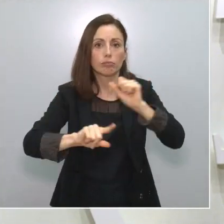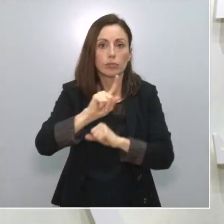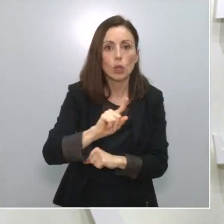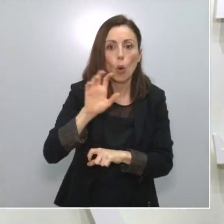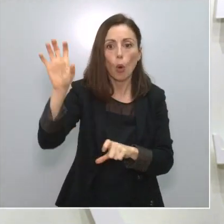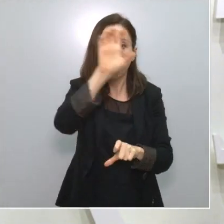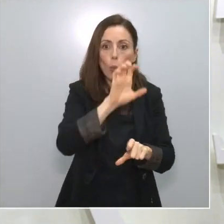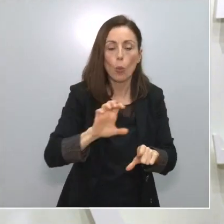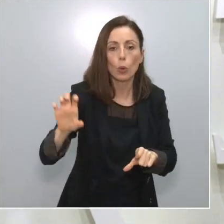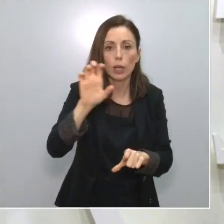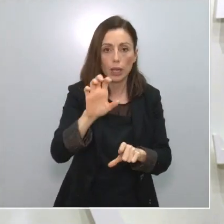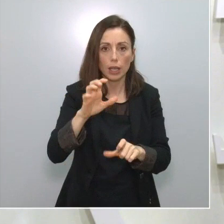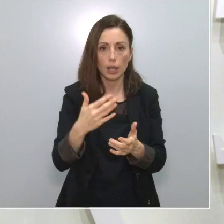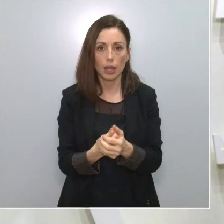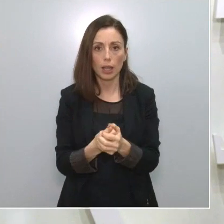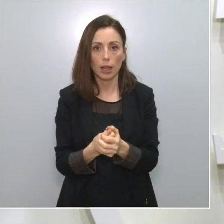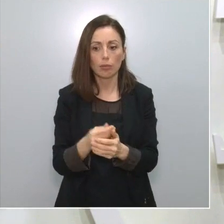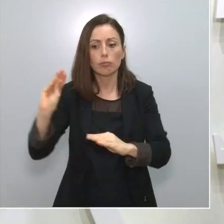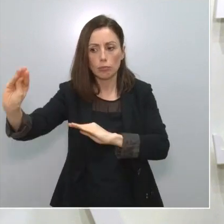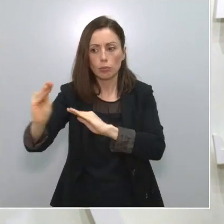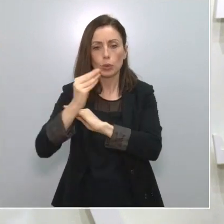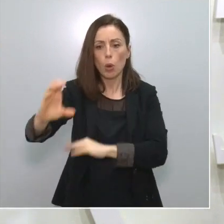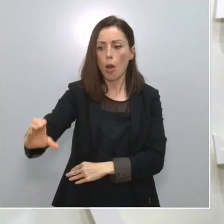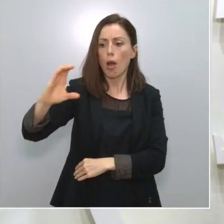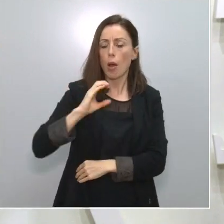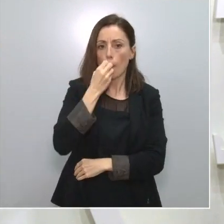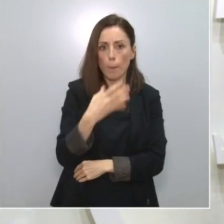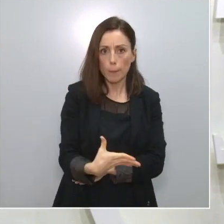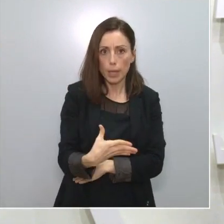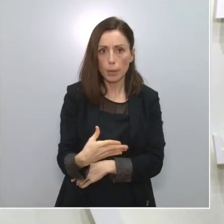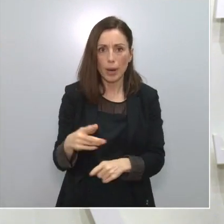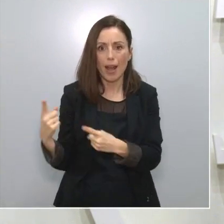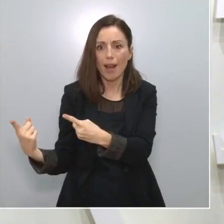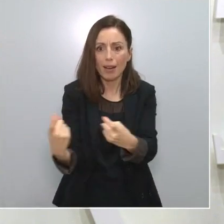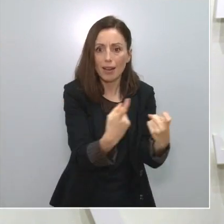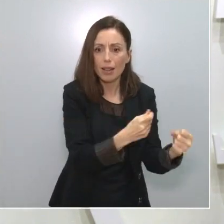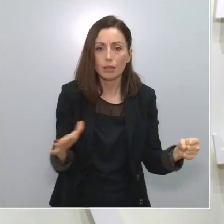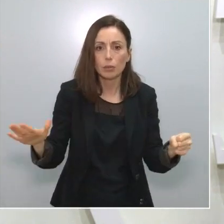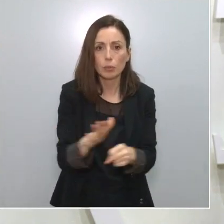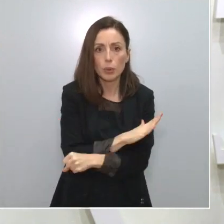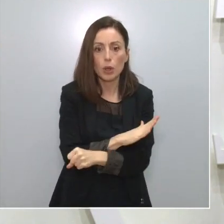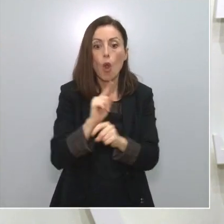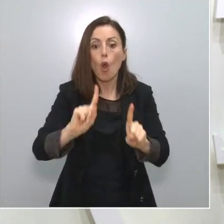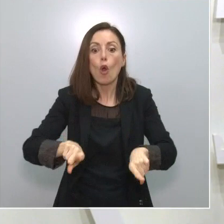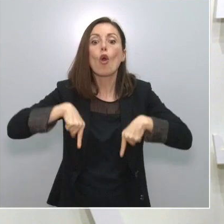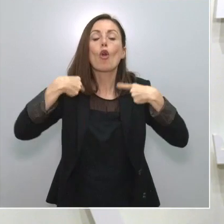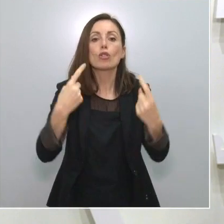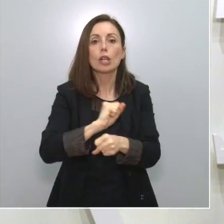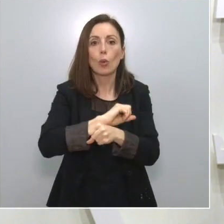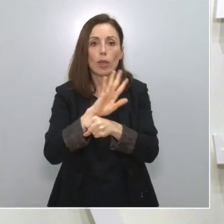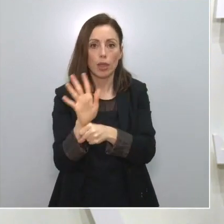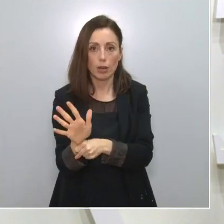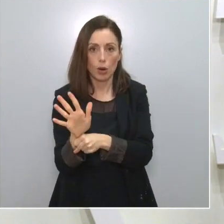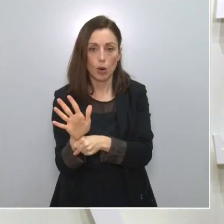comunidades autónomas, en la cuantía suficiente para cubrir los costes que está teniendo y va a tener el COVID-19 en las economías